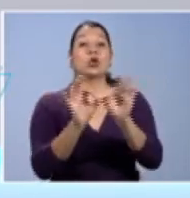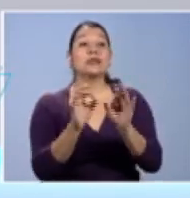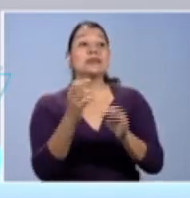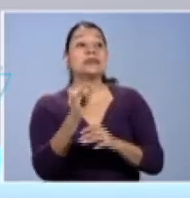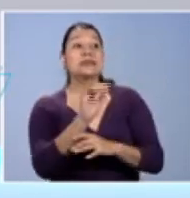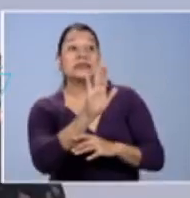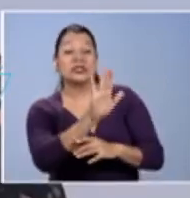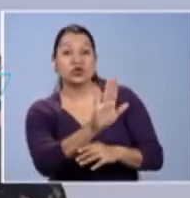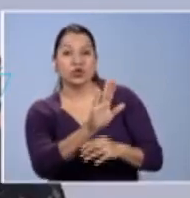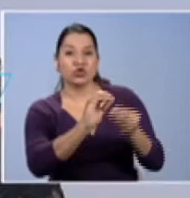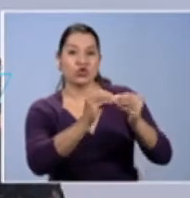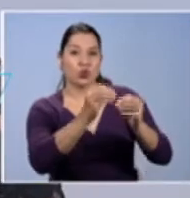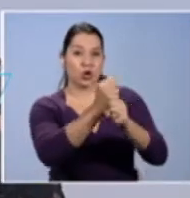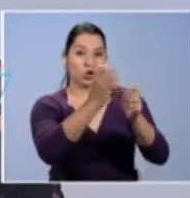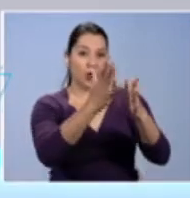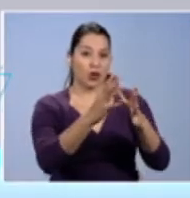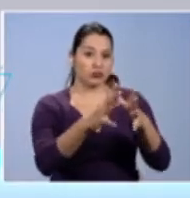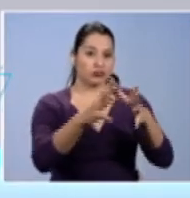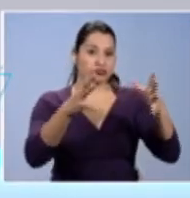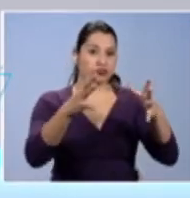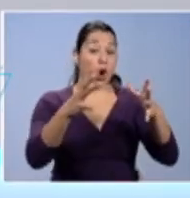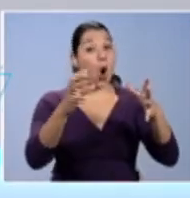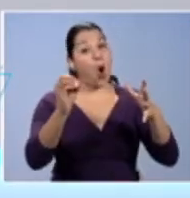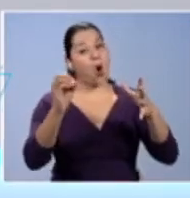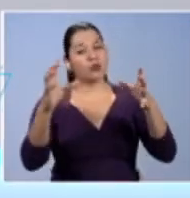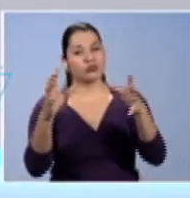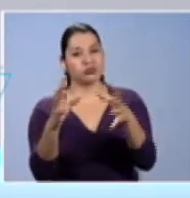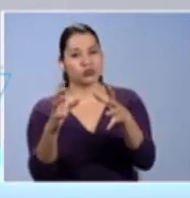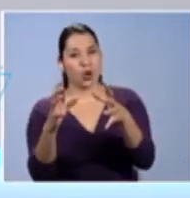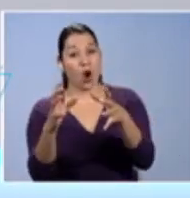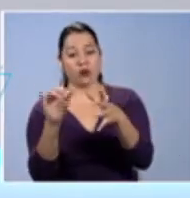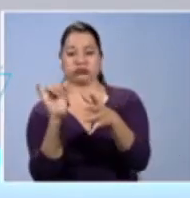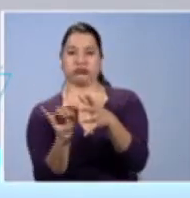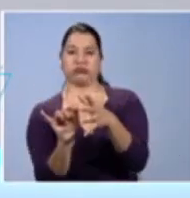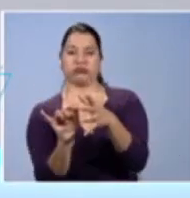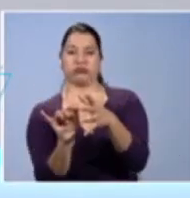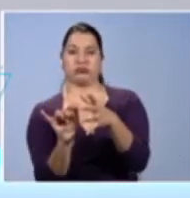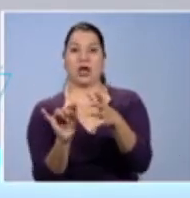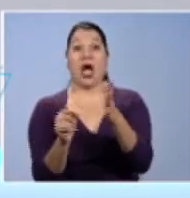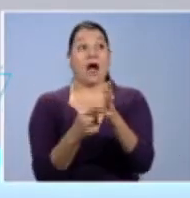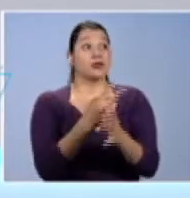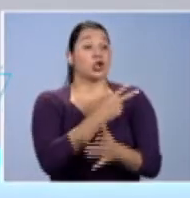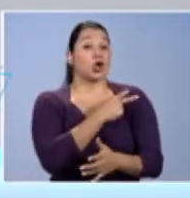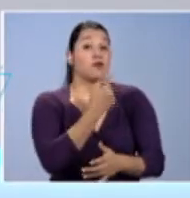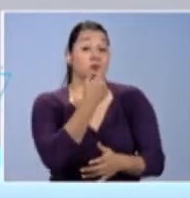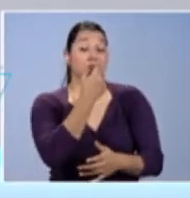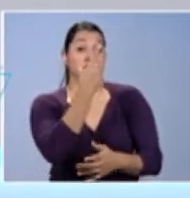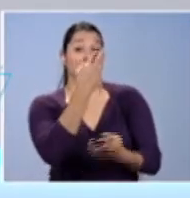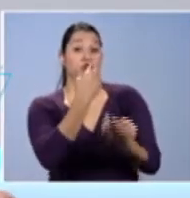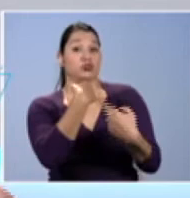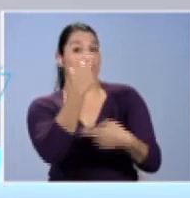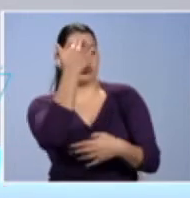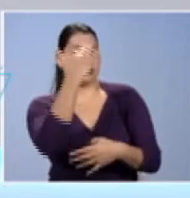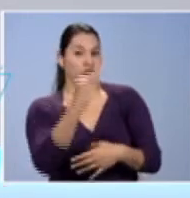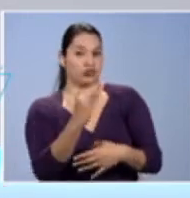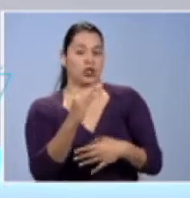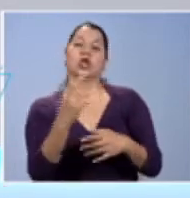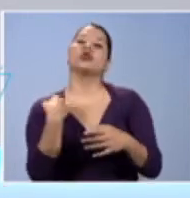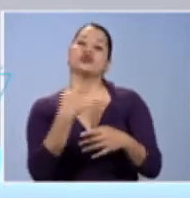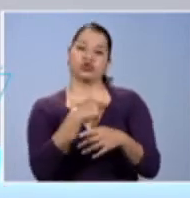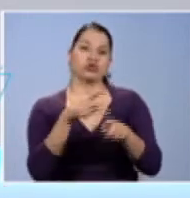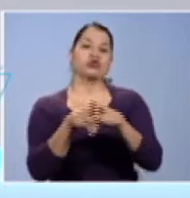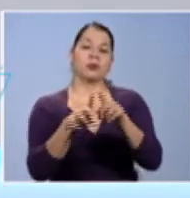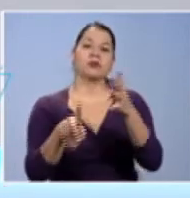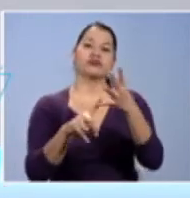va a aumentar, si va a disminuir, si se va a mantener. Incluso hay patronos que dicen, mire, no sé. Entonces, es un porcentaje que también